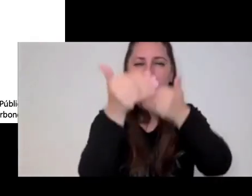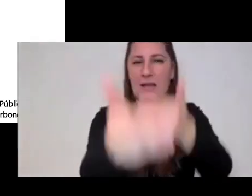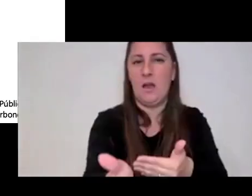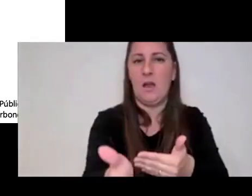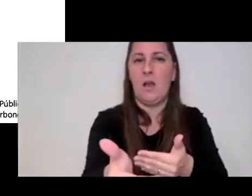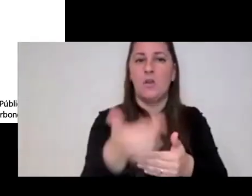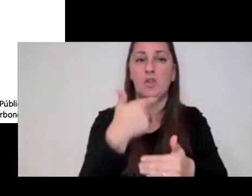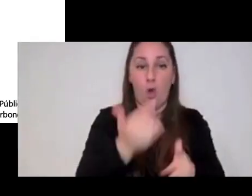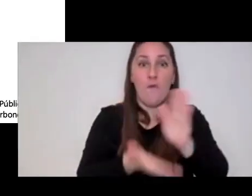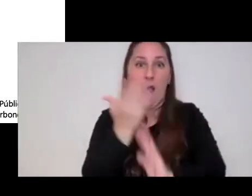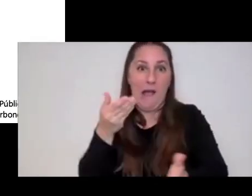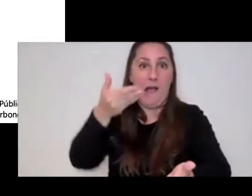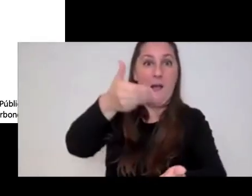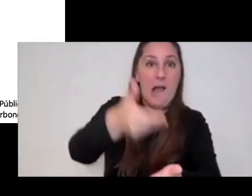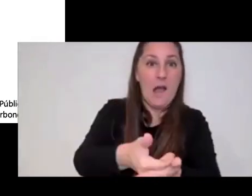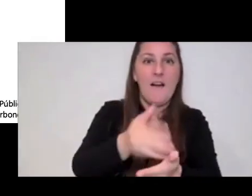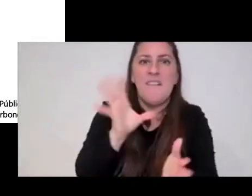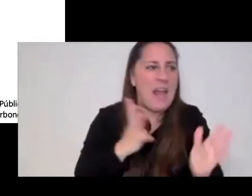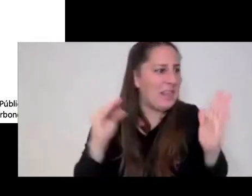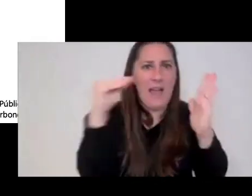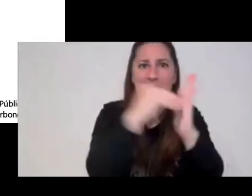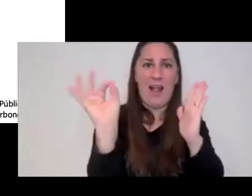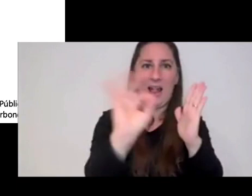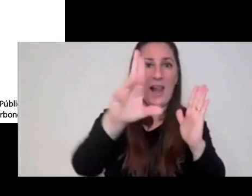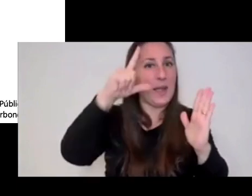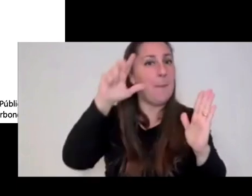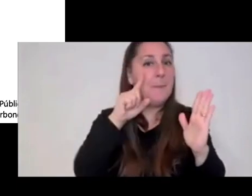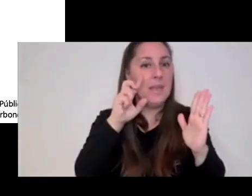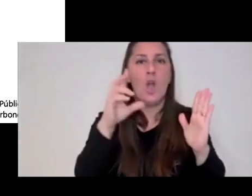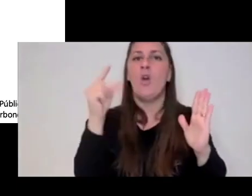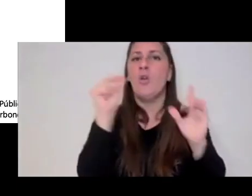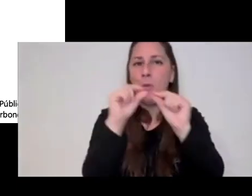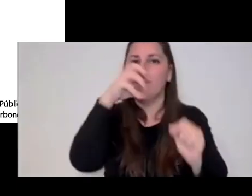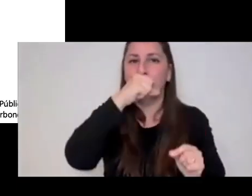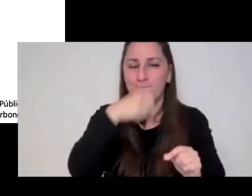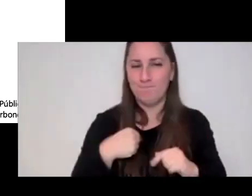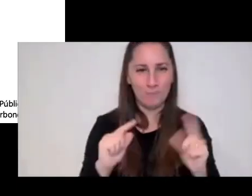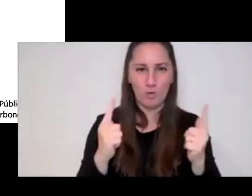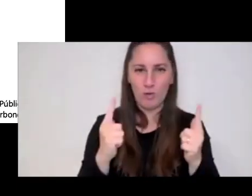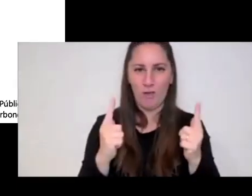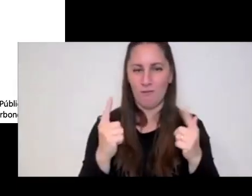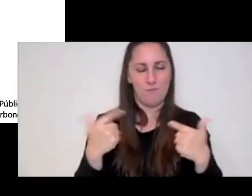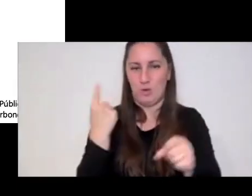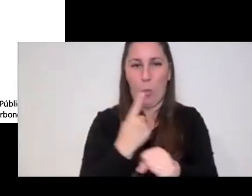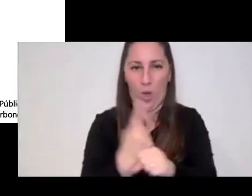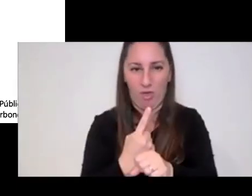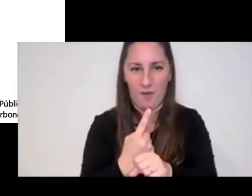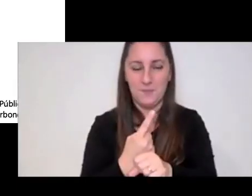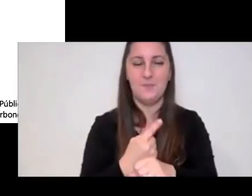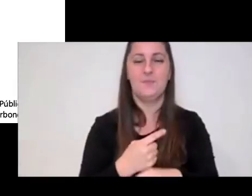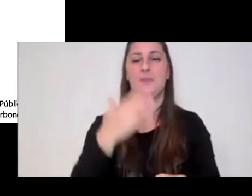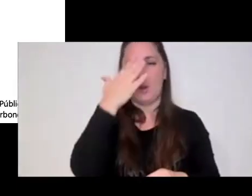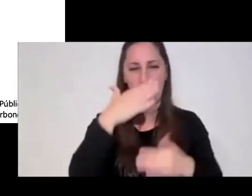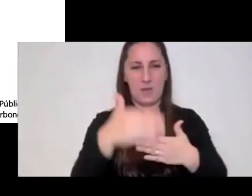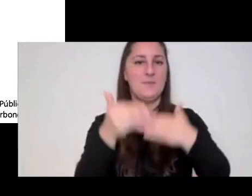invertir no se ha registrado en el REPI y no tiene su COPI correctamente habilitado. Esto lo vamos a ver en el artículo